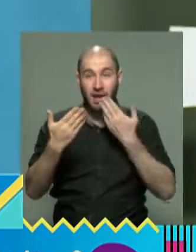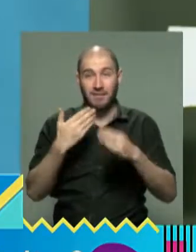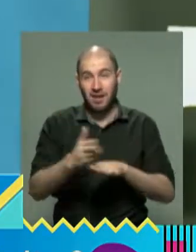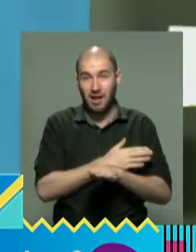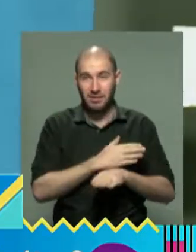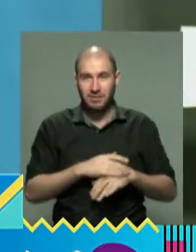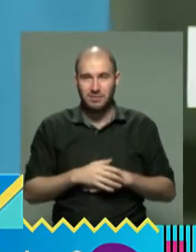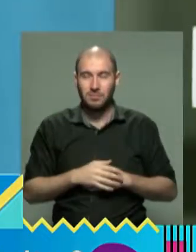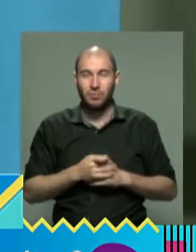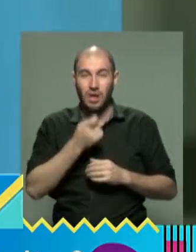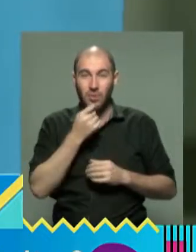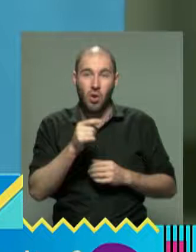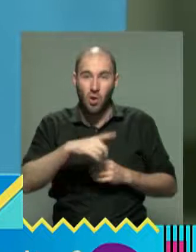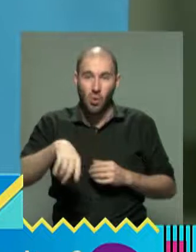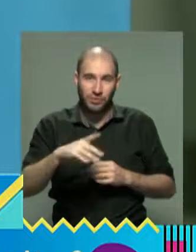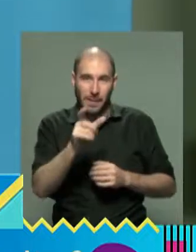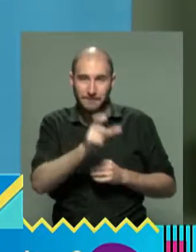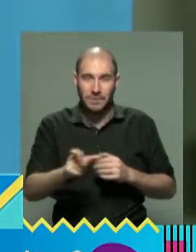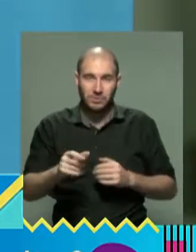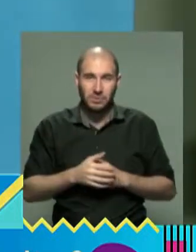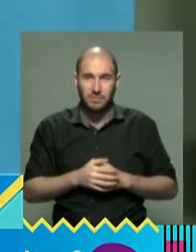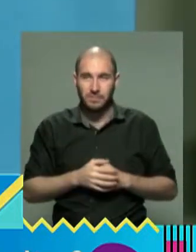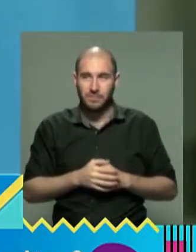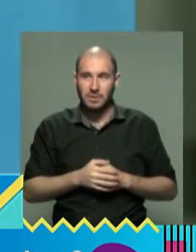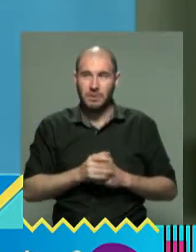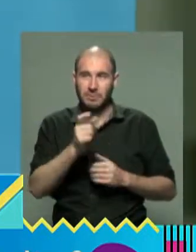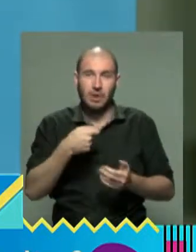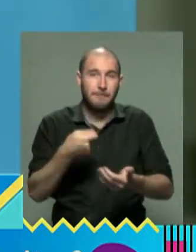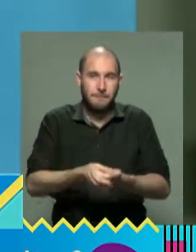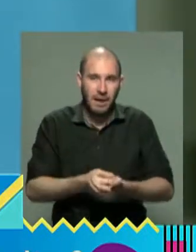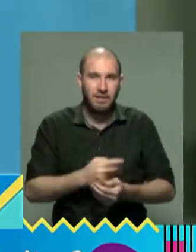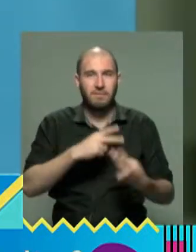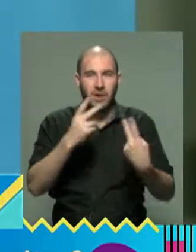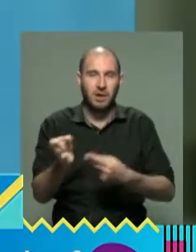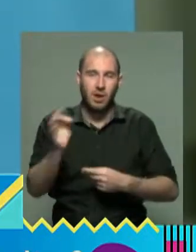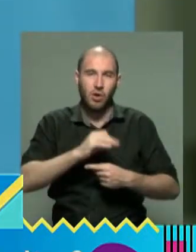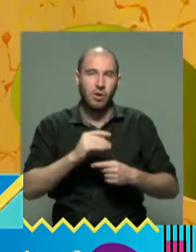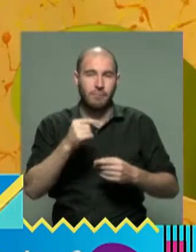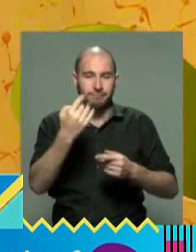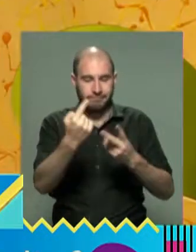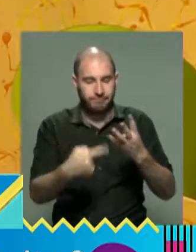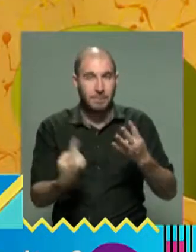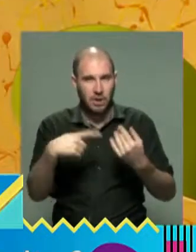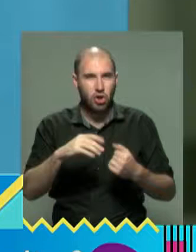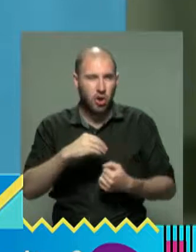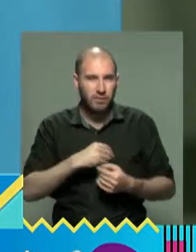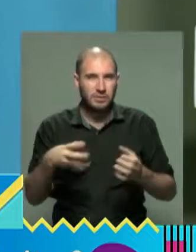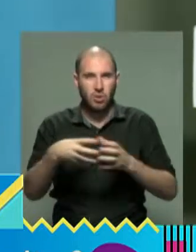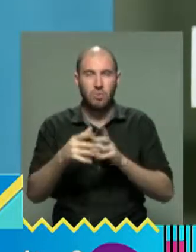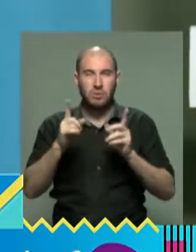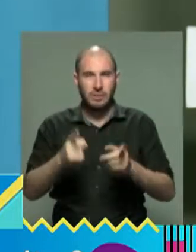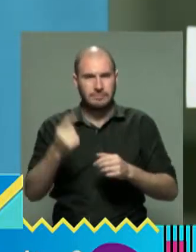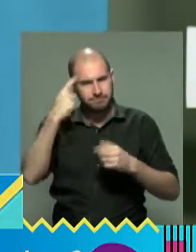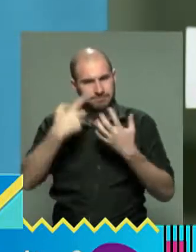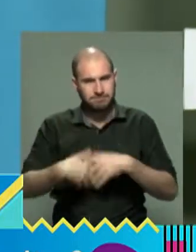recién, ¿no? Eso, Digo, claro, en eso. este caso ustedes no están con gente, o sea, con alguien que paga para ir o no se olvida Claro. específicamente, pero confías en el grupo y también tenés que